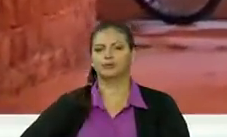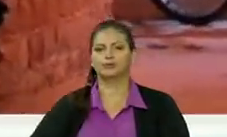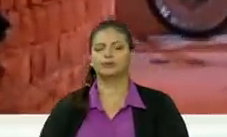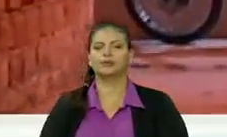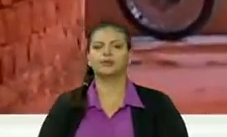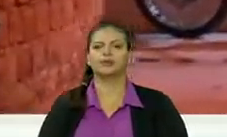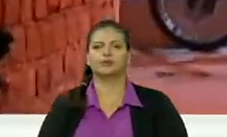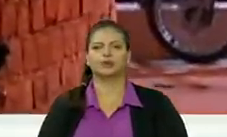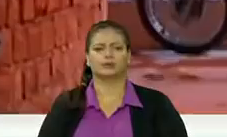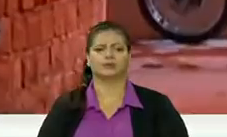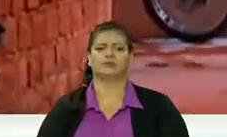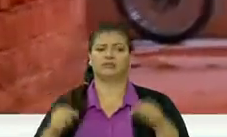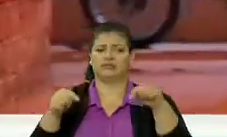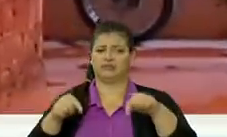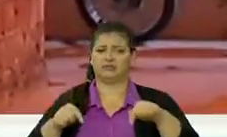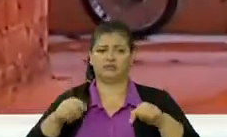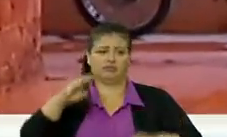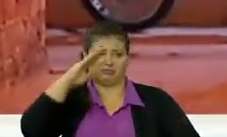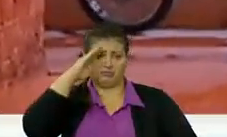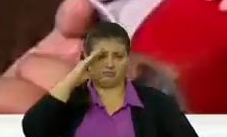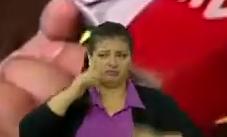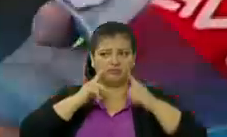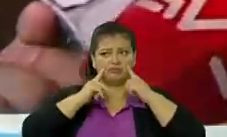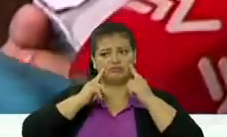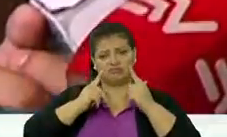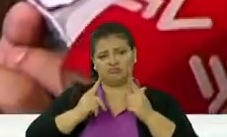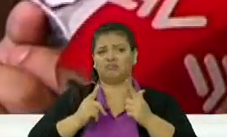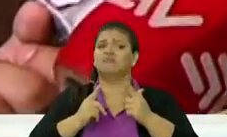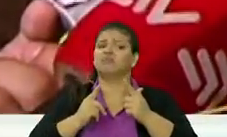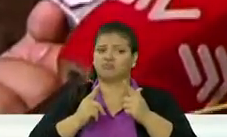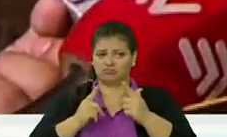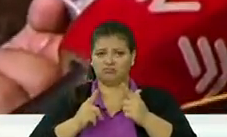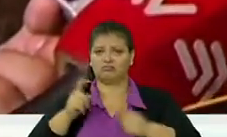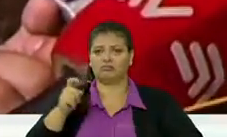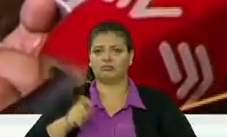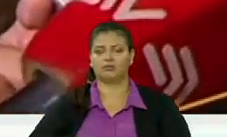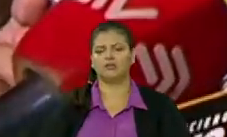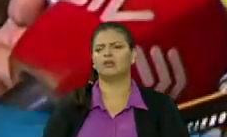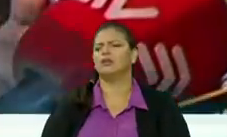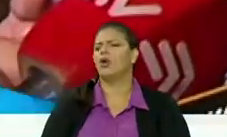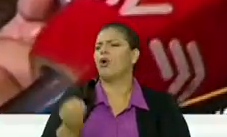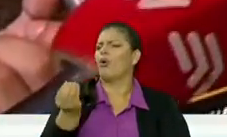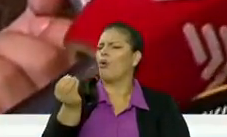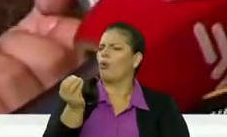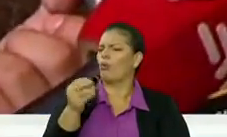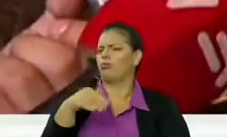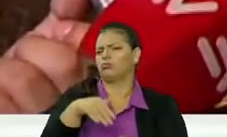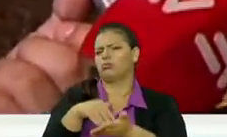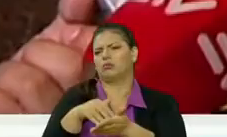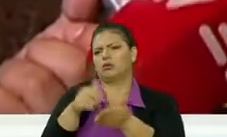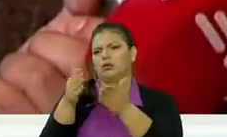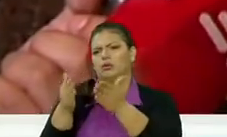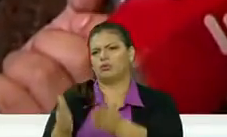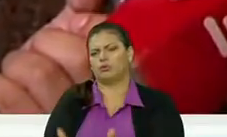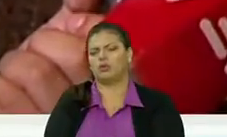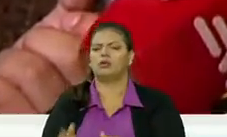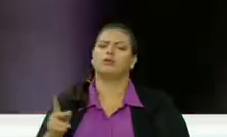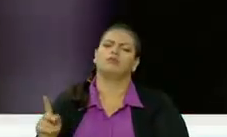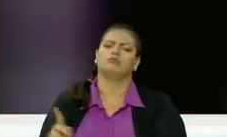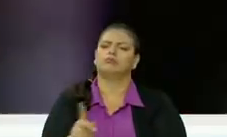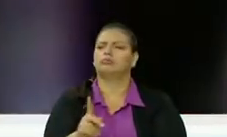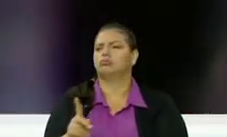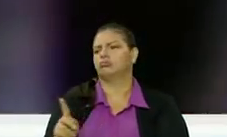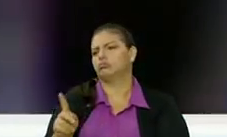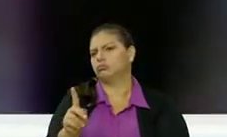que falta más control por parte de las autoridades, más revisiones. El chico era estudiante. Entonces, el día de hoy ha tenido un